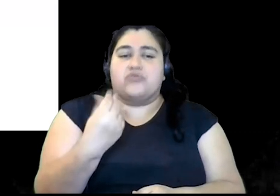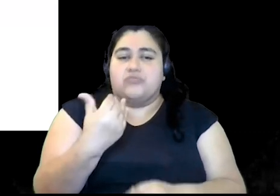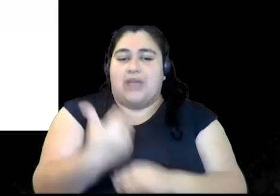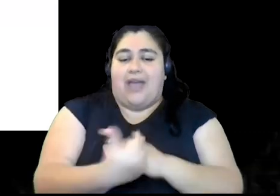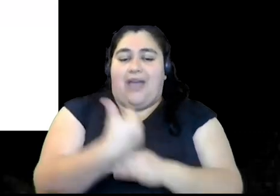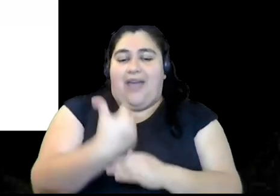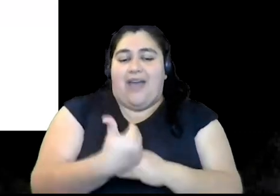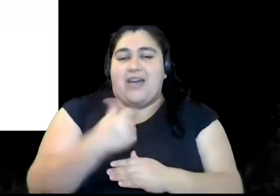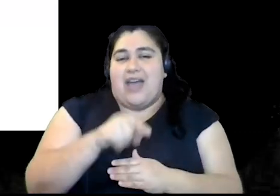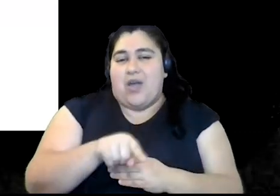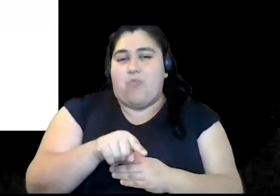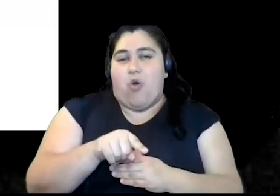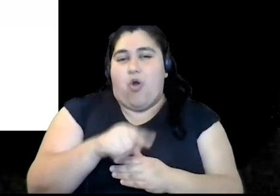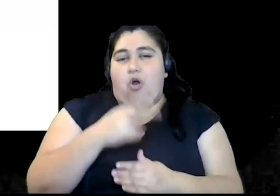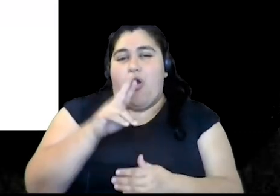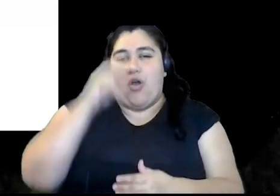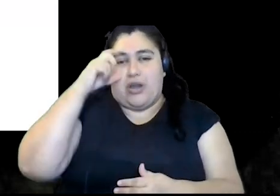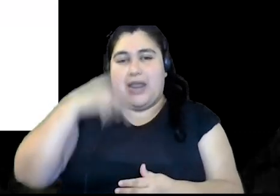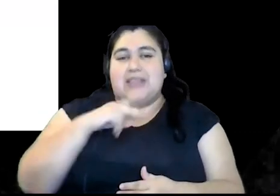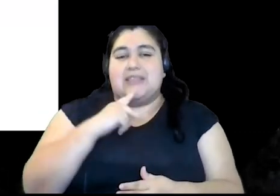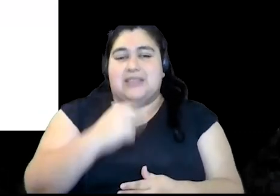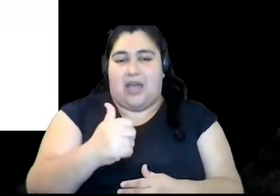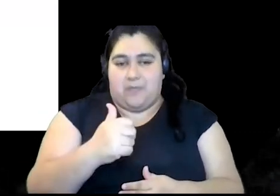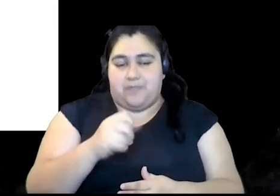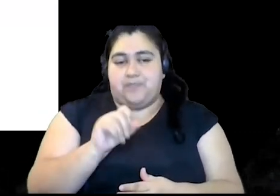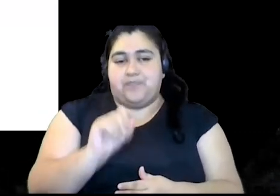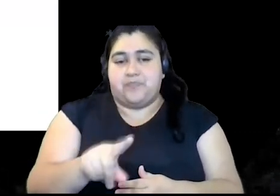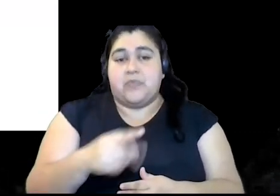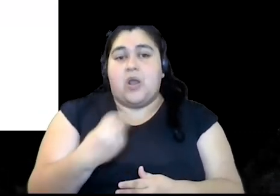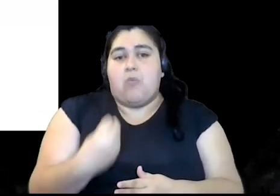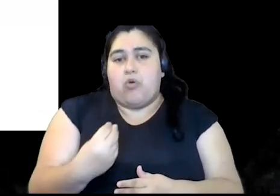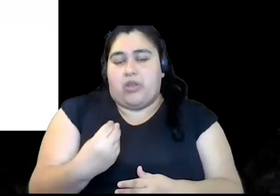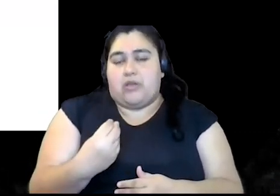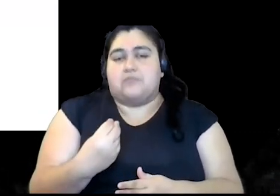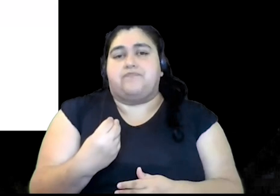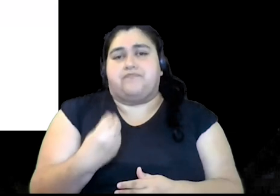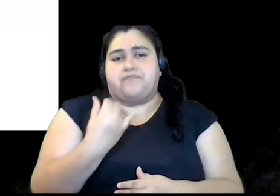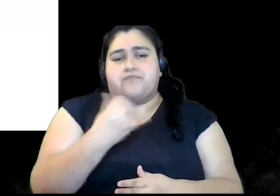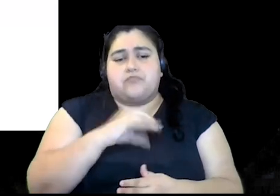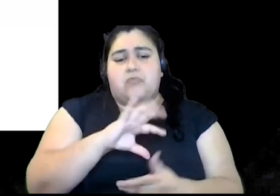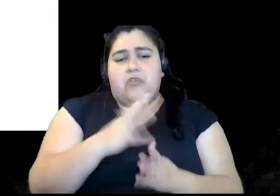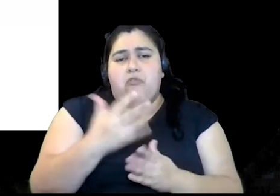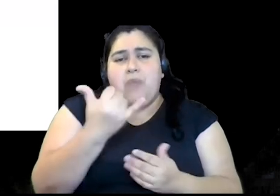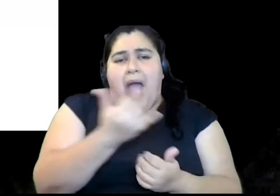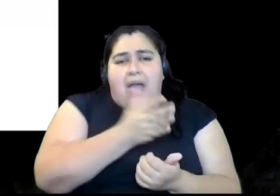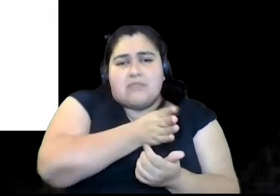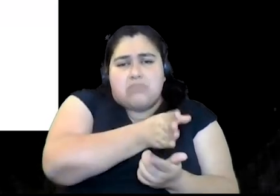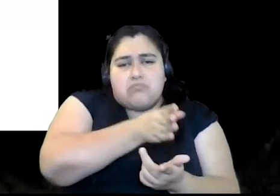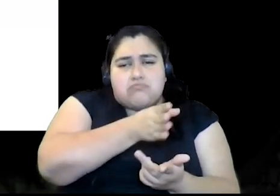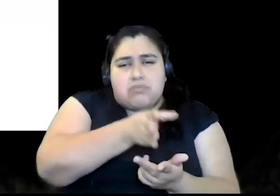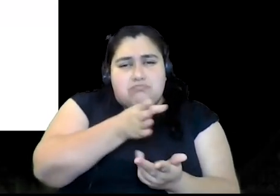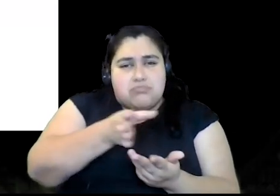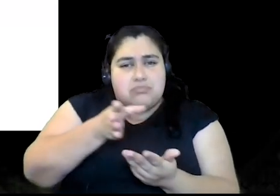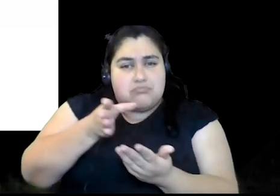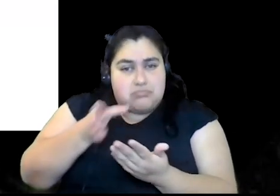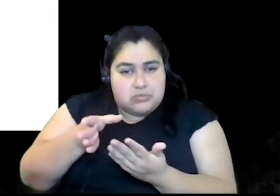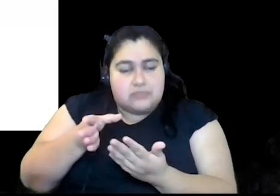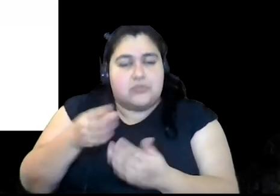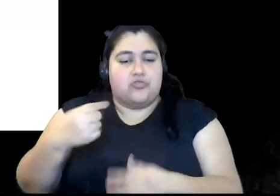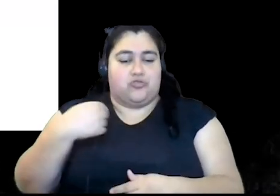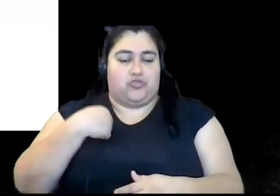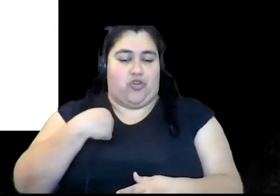renta. Si ejercí la opción porque tengo rentas de otras categorías y